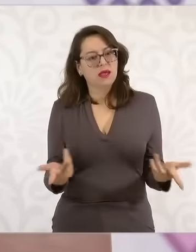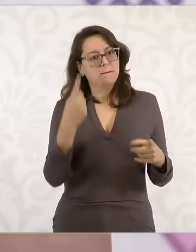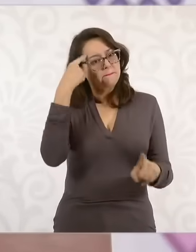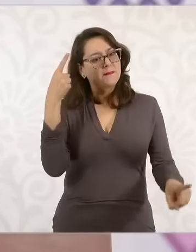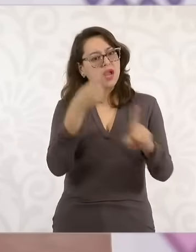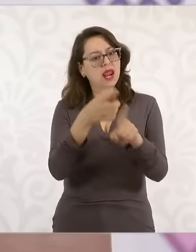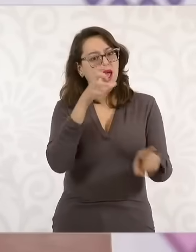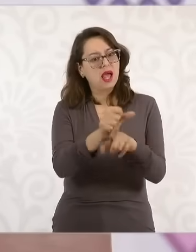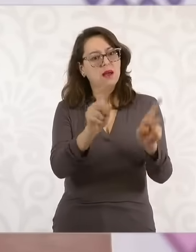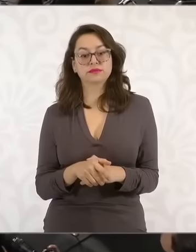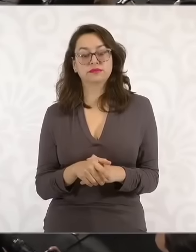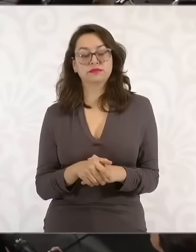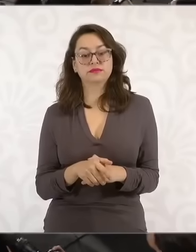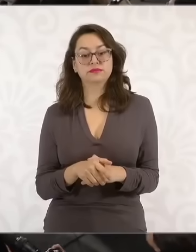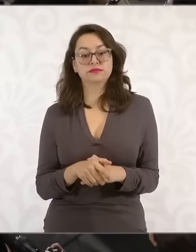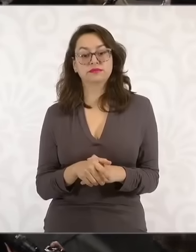sentido de la palabra.